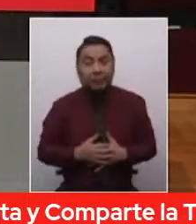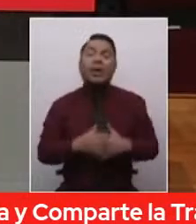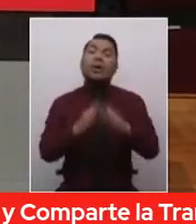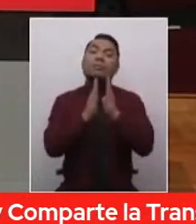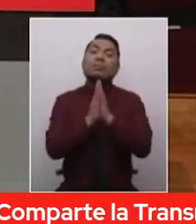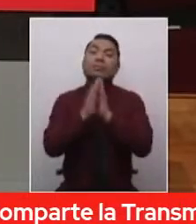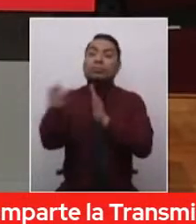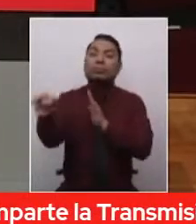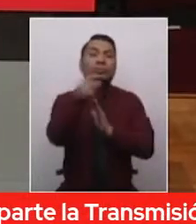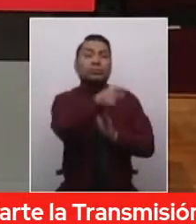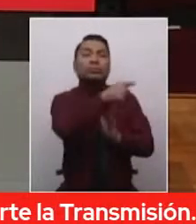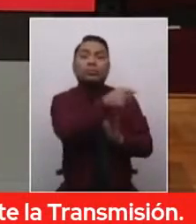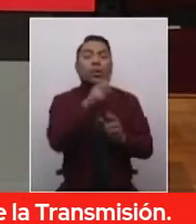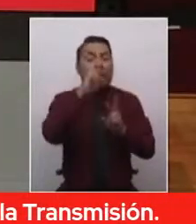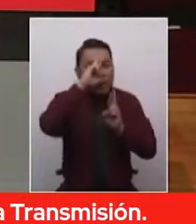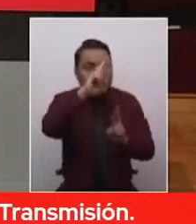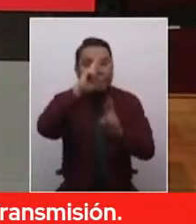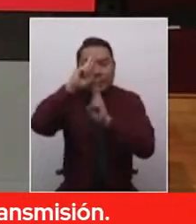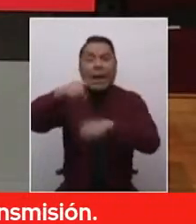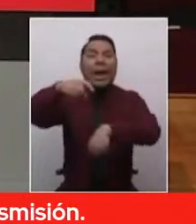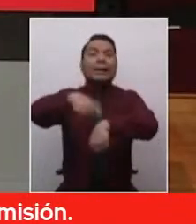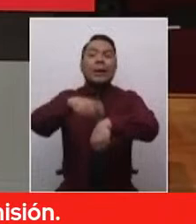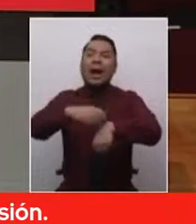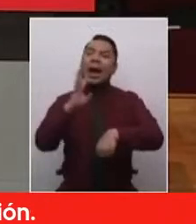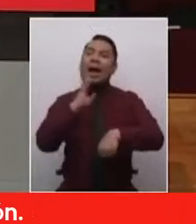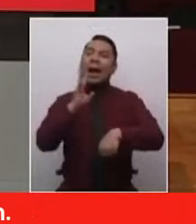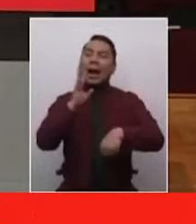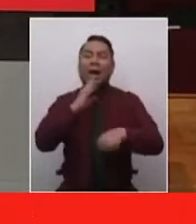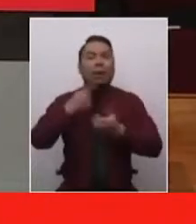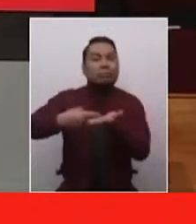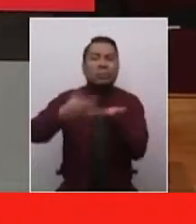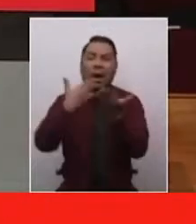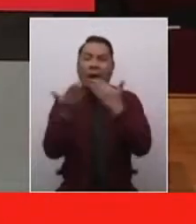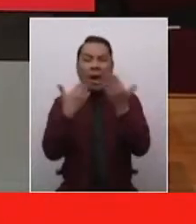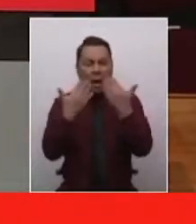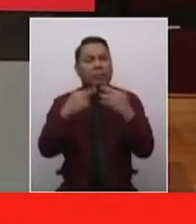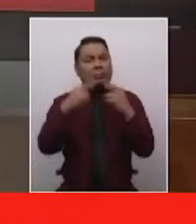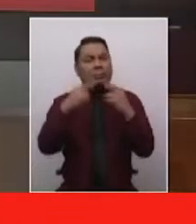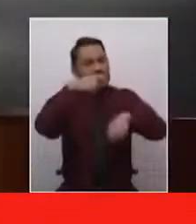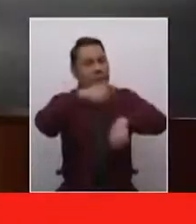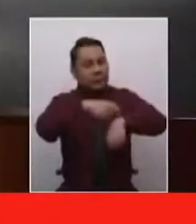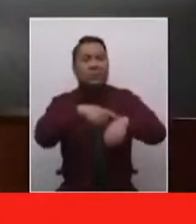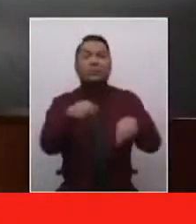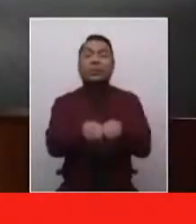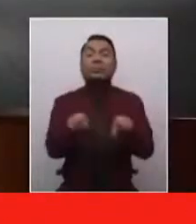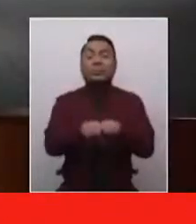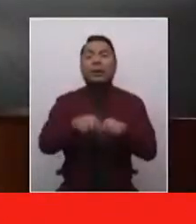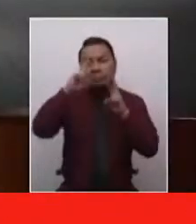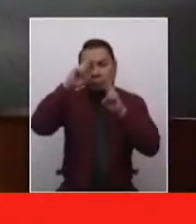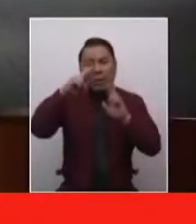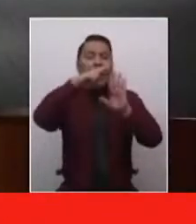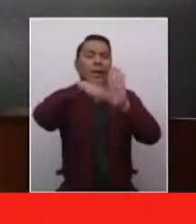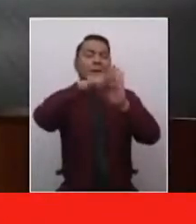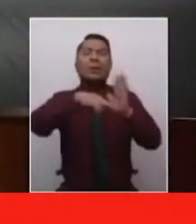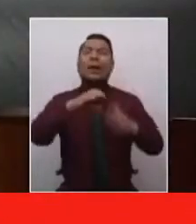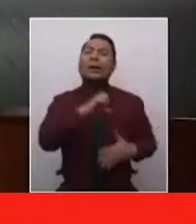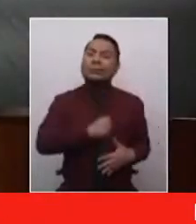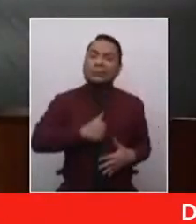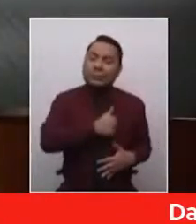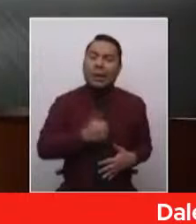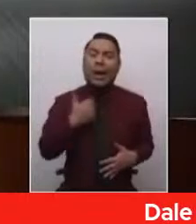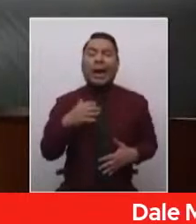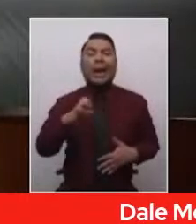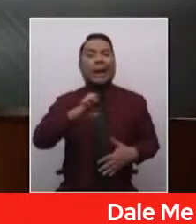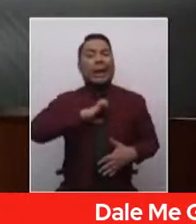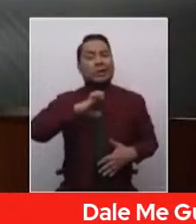respetar los tiempos sin centrar el mensaje en sus propuestas, así como respetar las reglas de comportamiento establecidas en el pacto